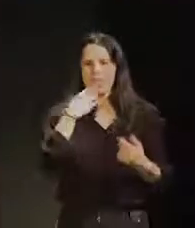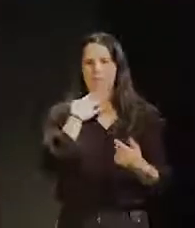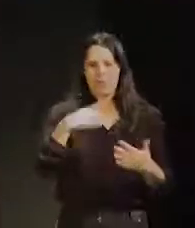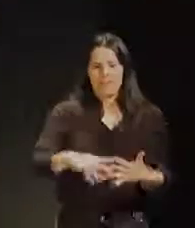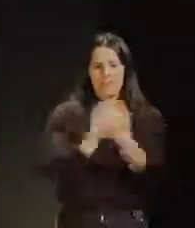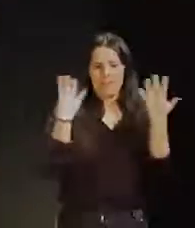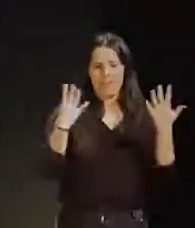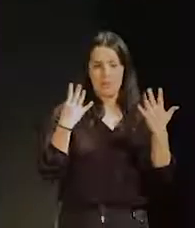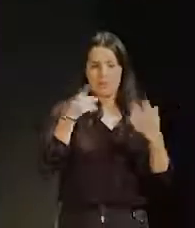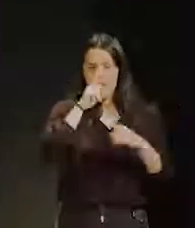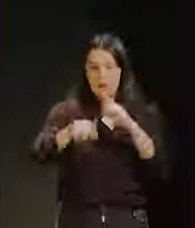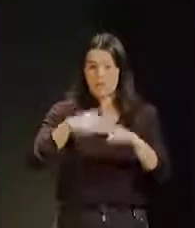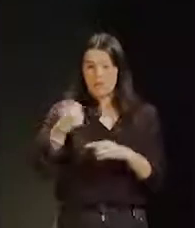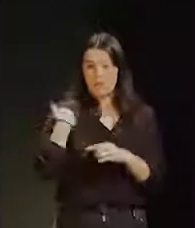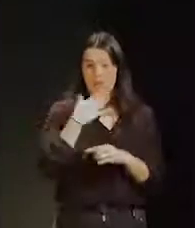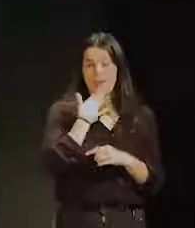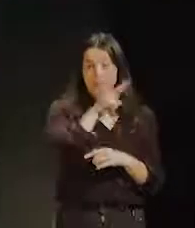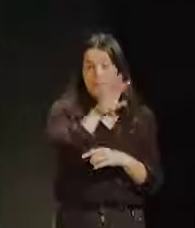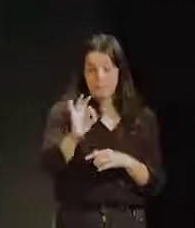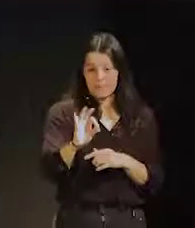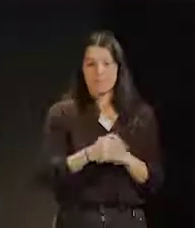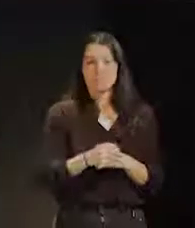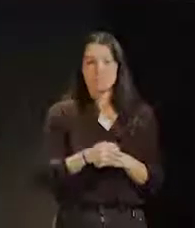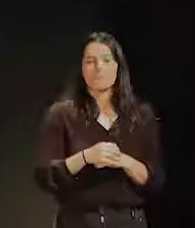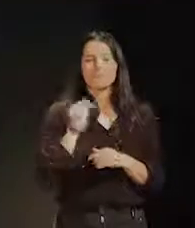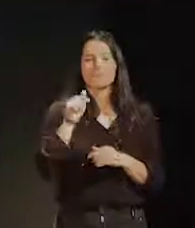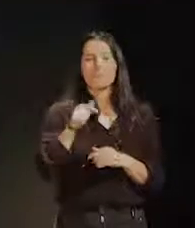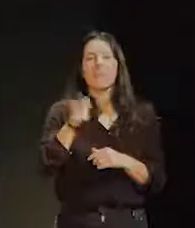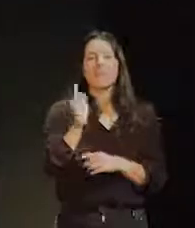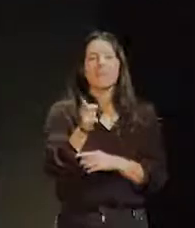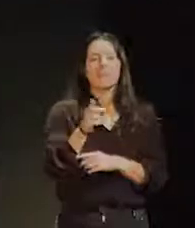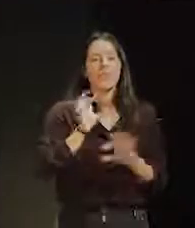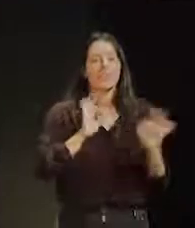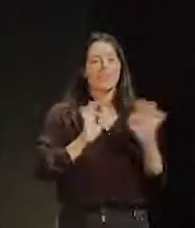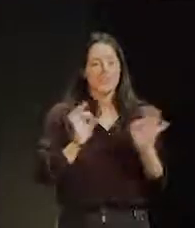el año siguiente, que no tenía 20, la directora de este teatro